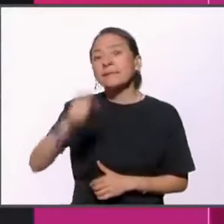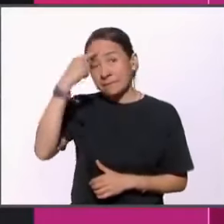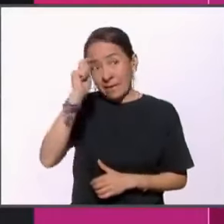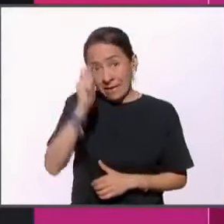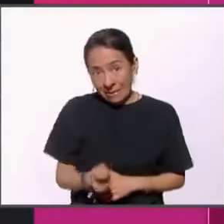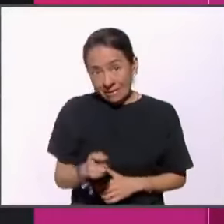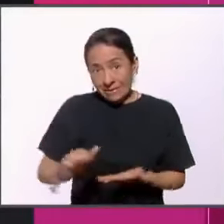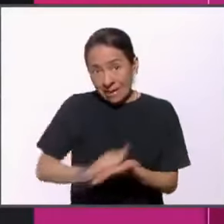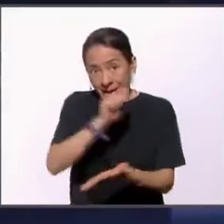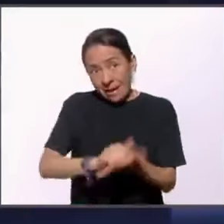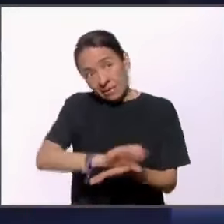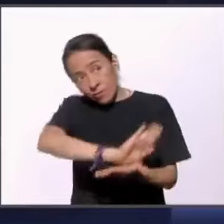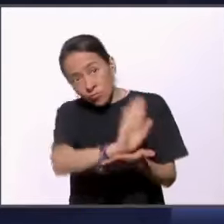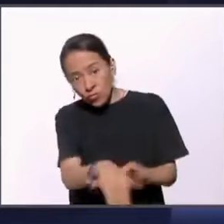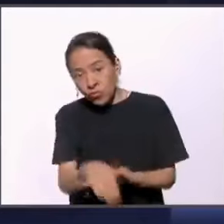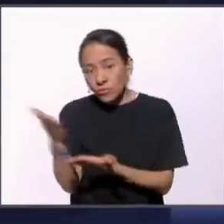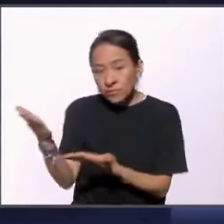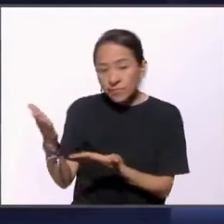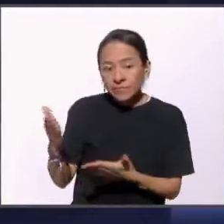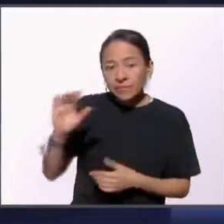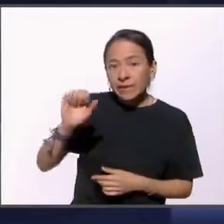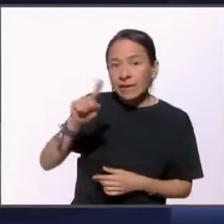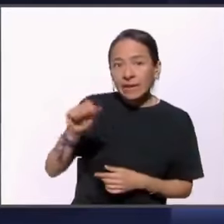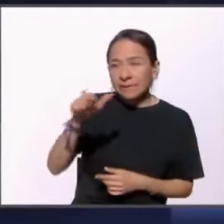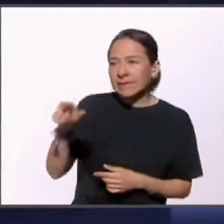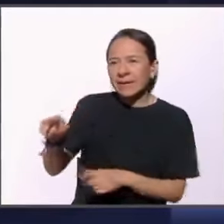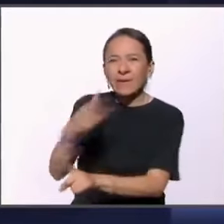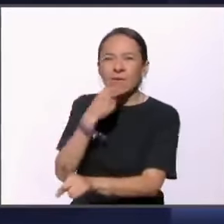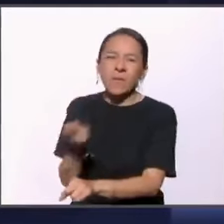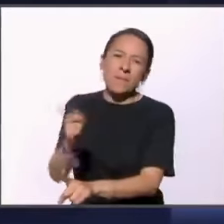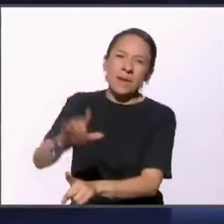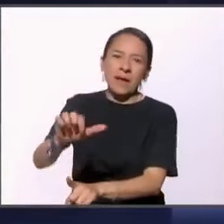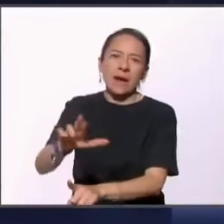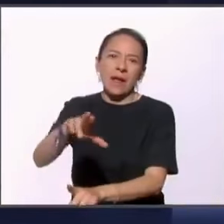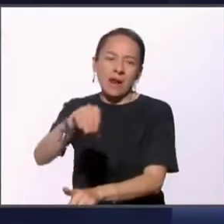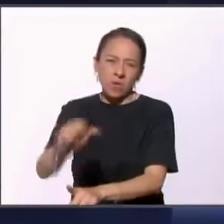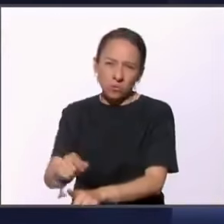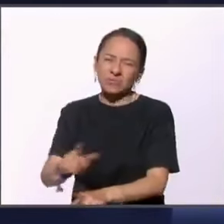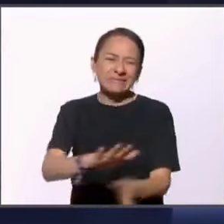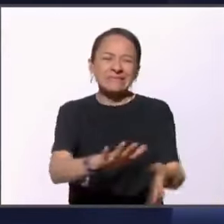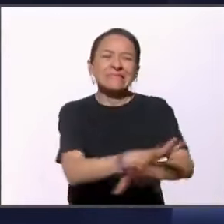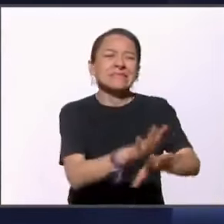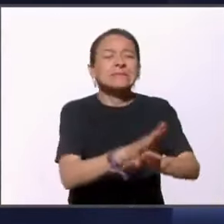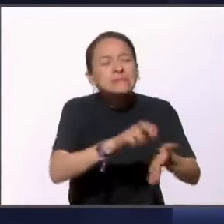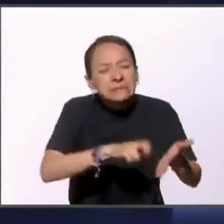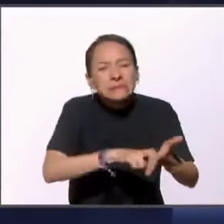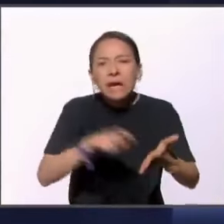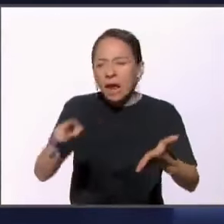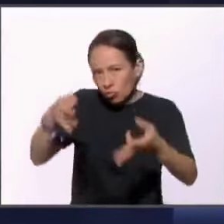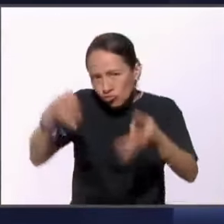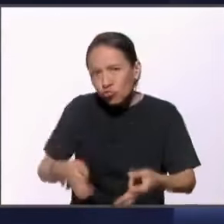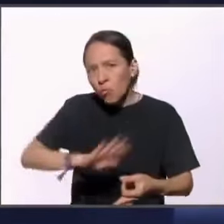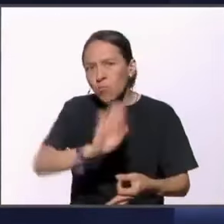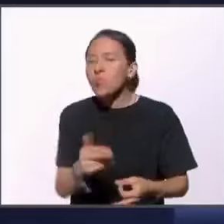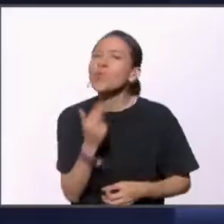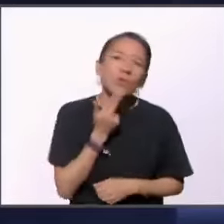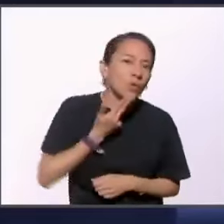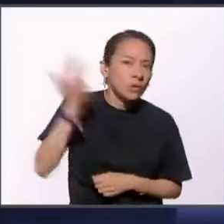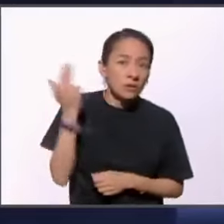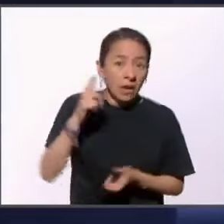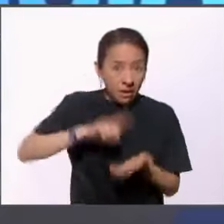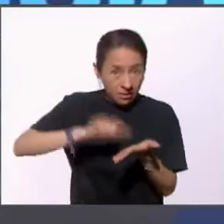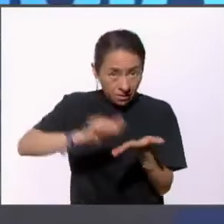de defunción del esposo de Casar, Carlos Fernando Márquez, quien murió por suicidio. El cambio en el acta